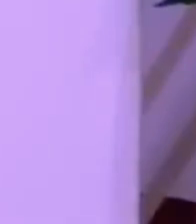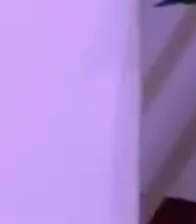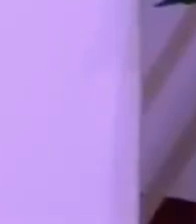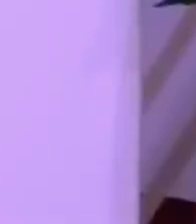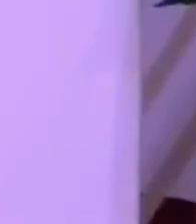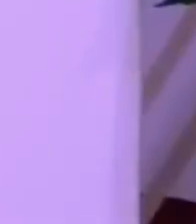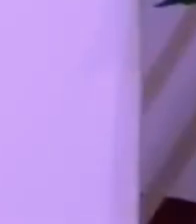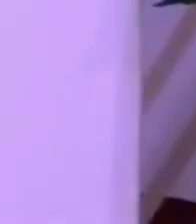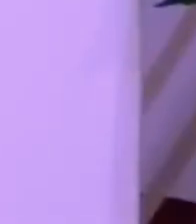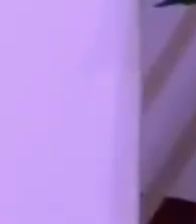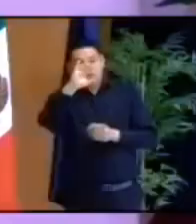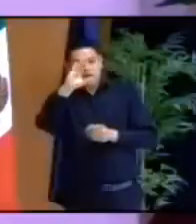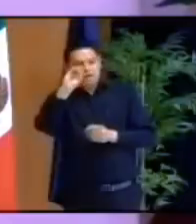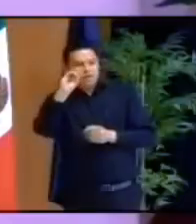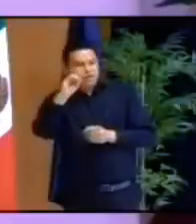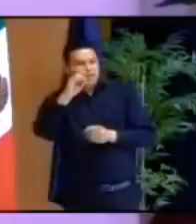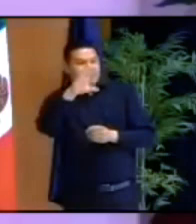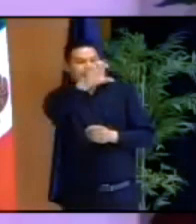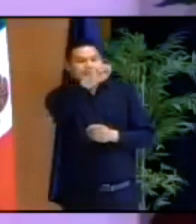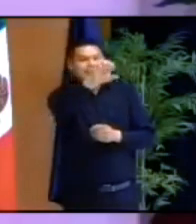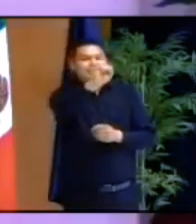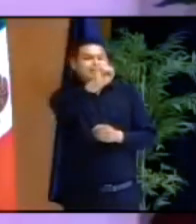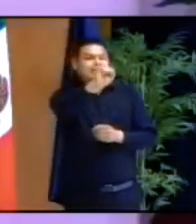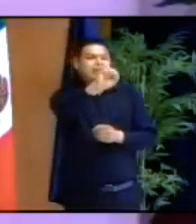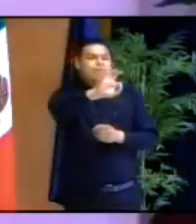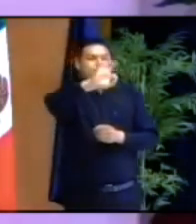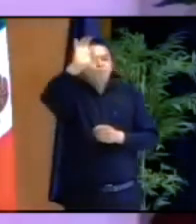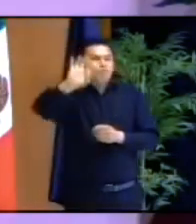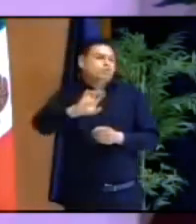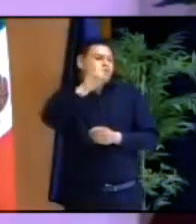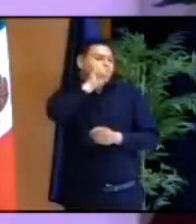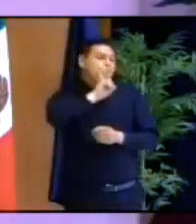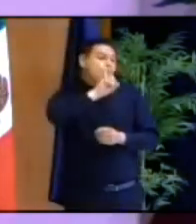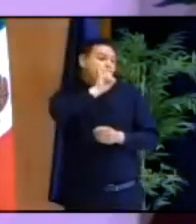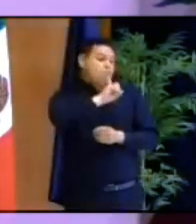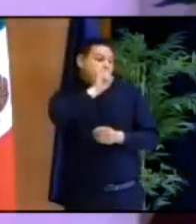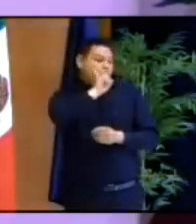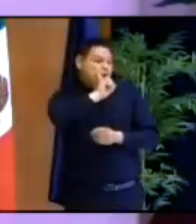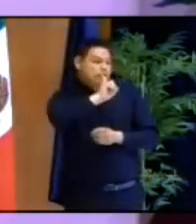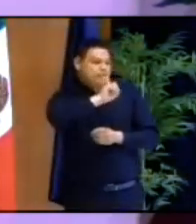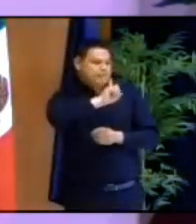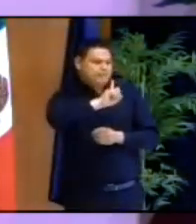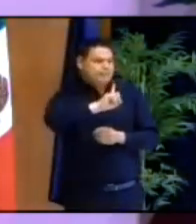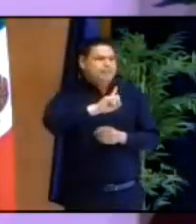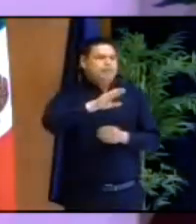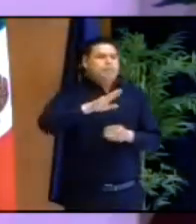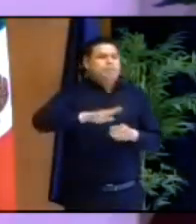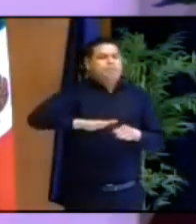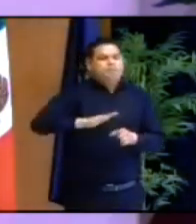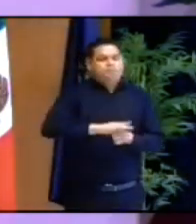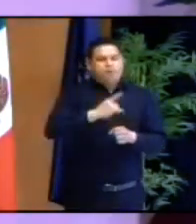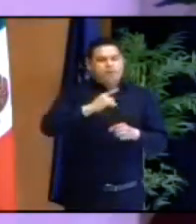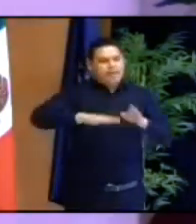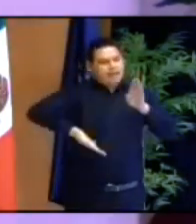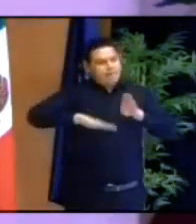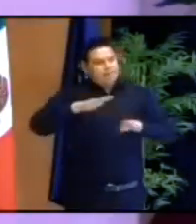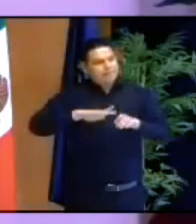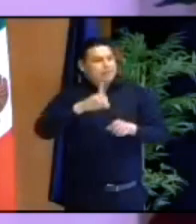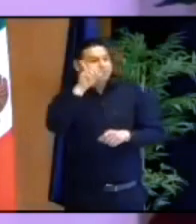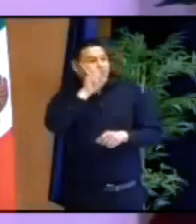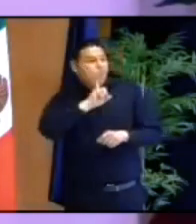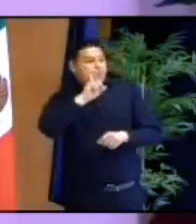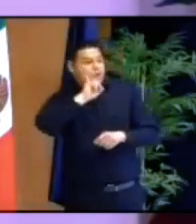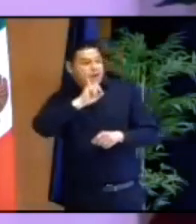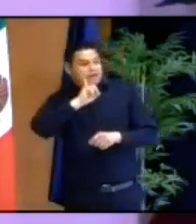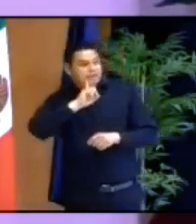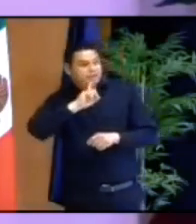tiene 60% mujeres y no es de extrañarse porque muchas veces son las mujeres las